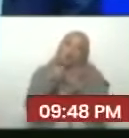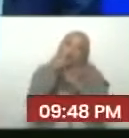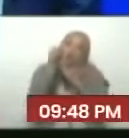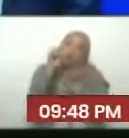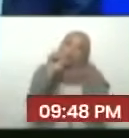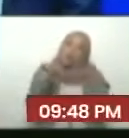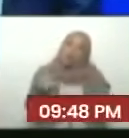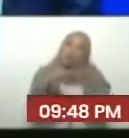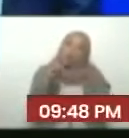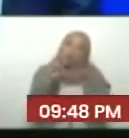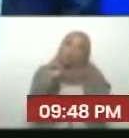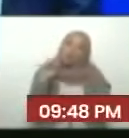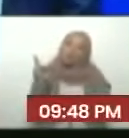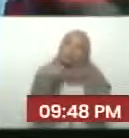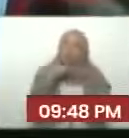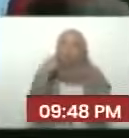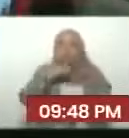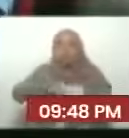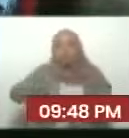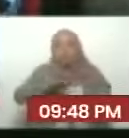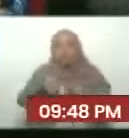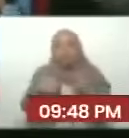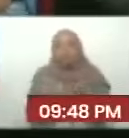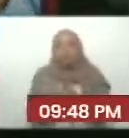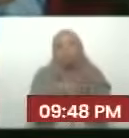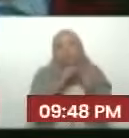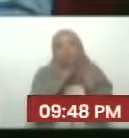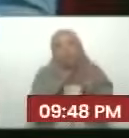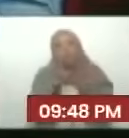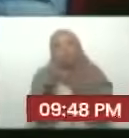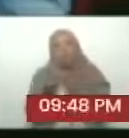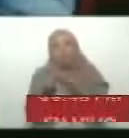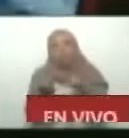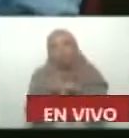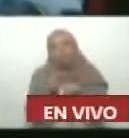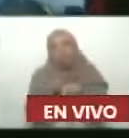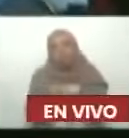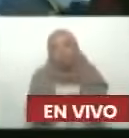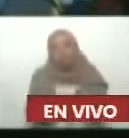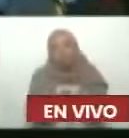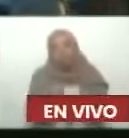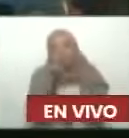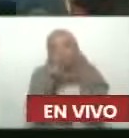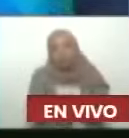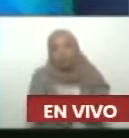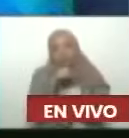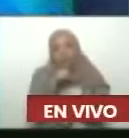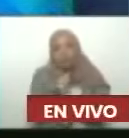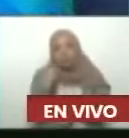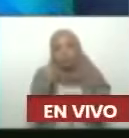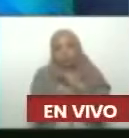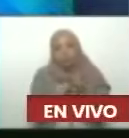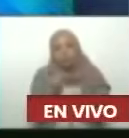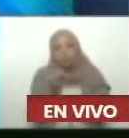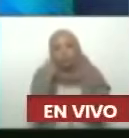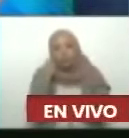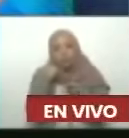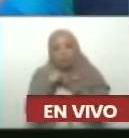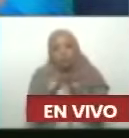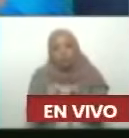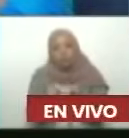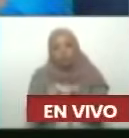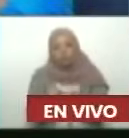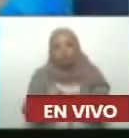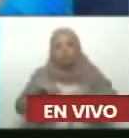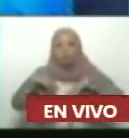Martín. Así que la historia pone todo en su lugar. La historia, todo se pone en su lugar. Y hay que ser muy persistente y